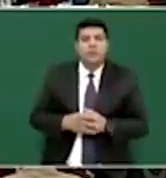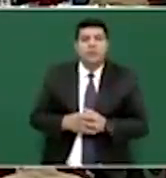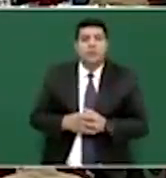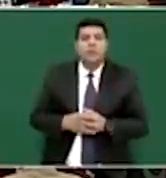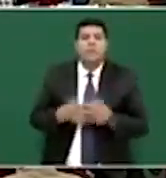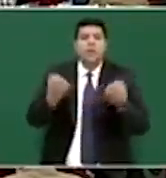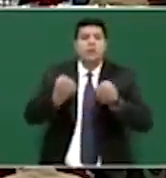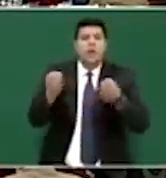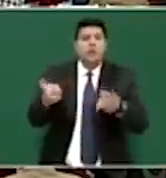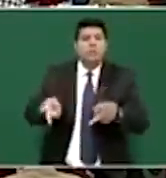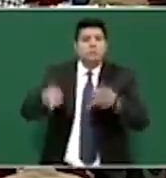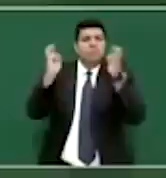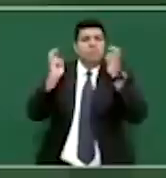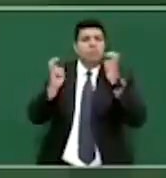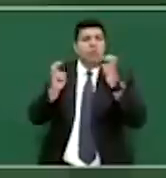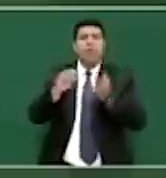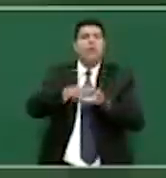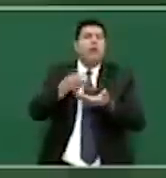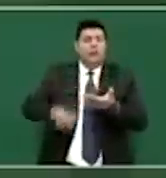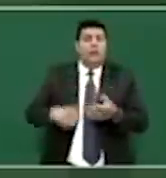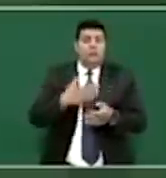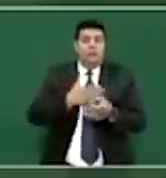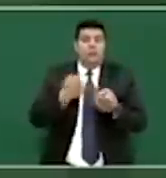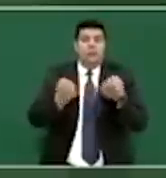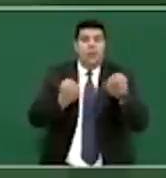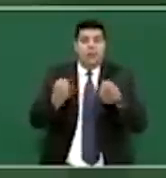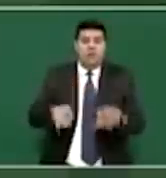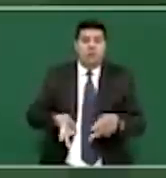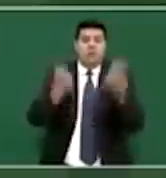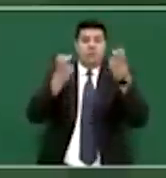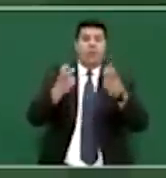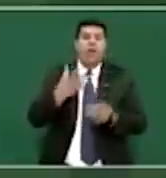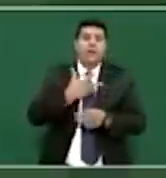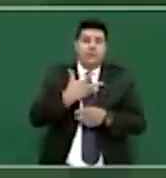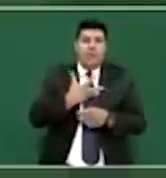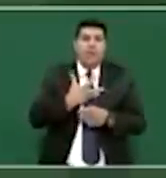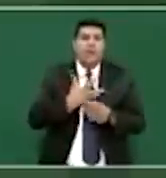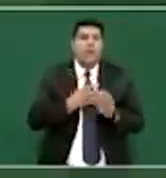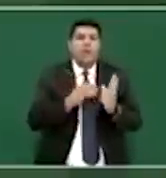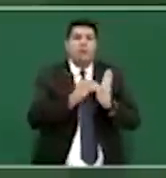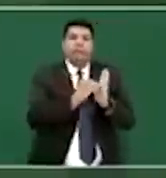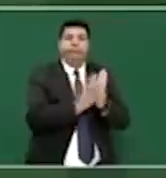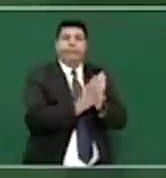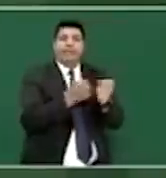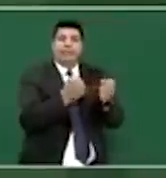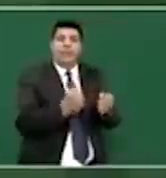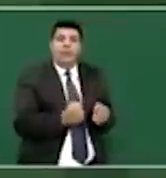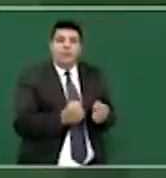se denuncia? Porque al que le roban un vehículo tiene un seguro o